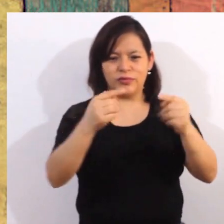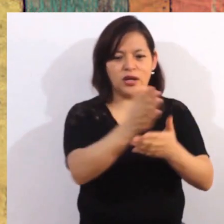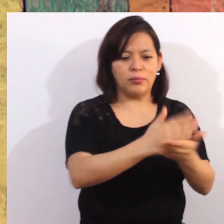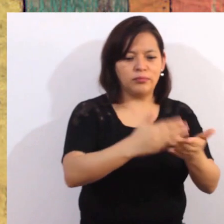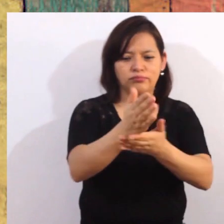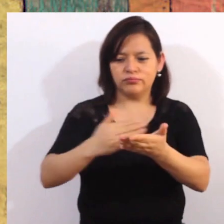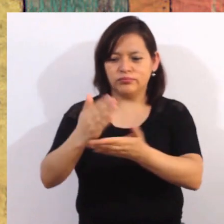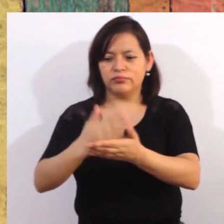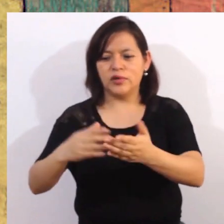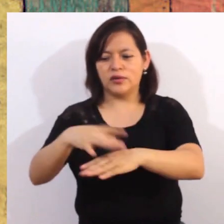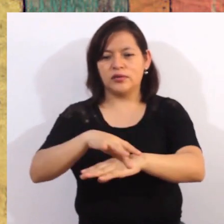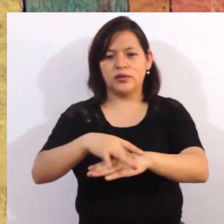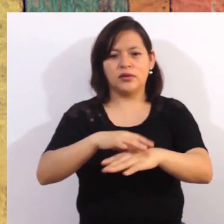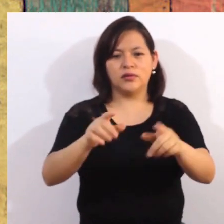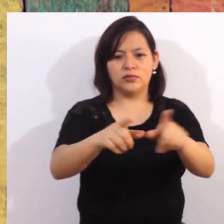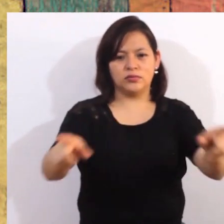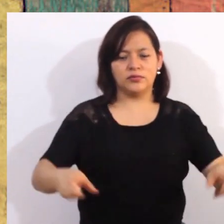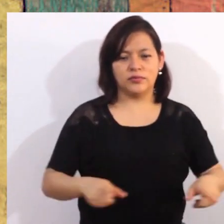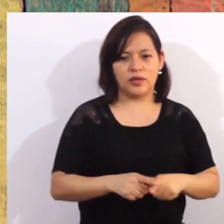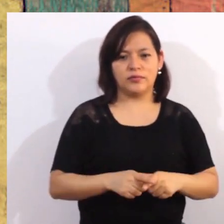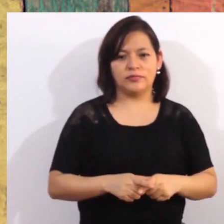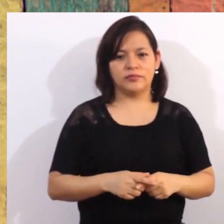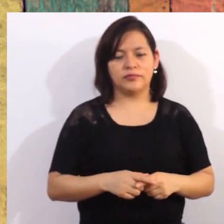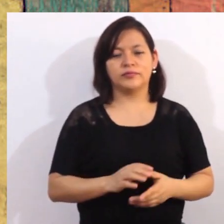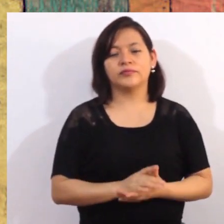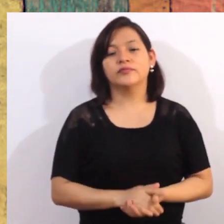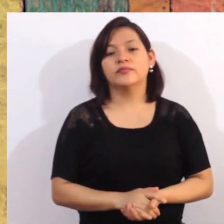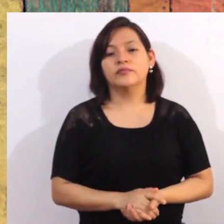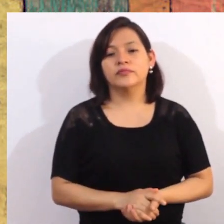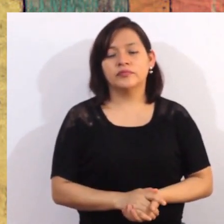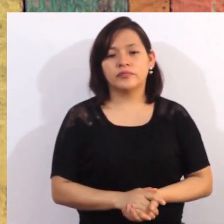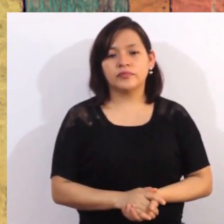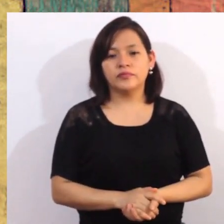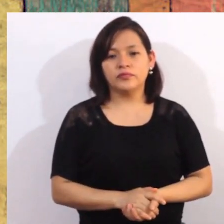disputas. Después de estas, el imperio quedó dividido en 4.